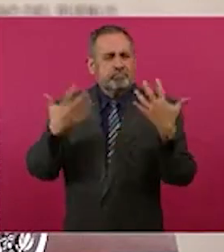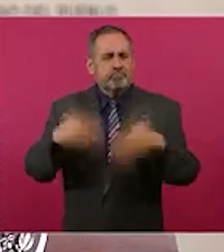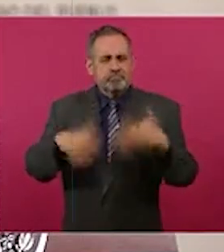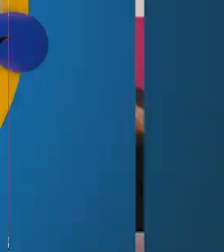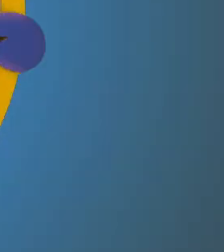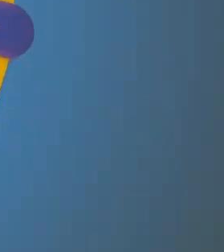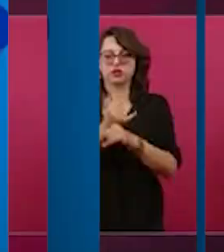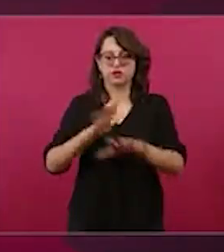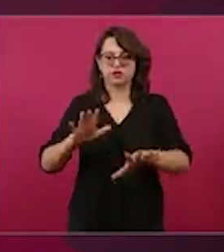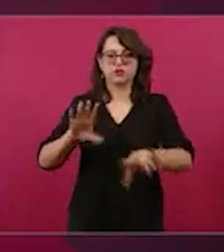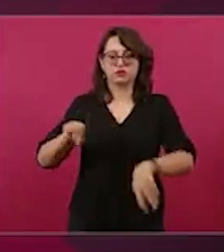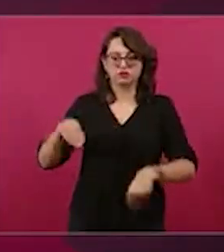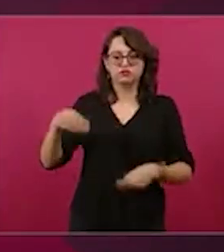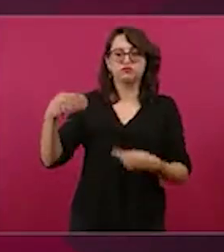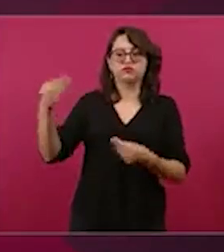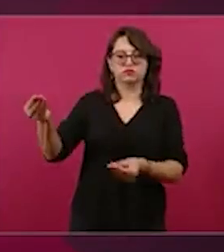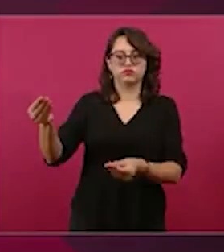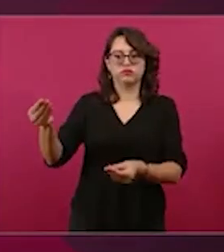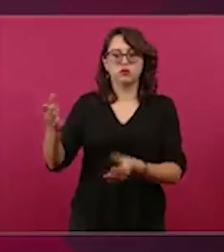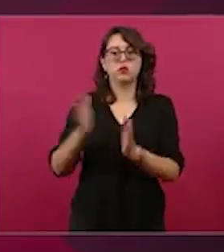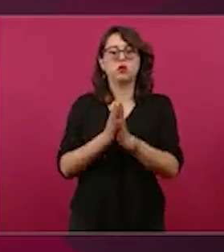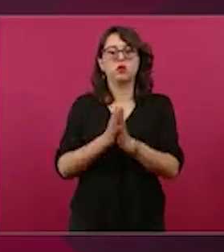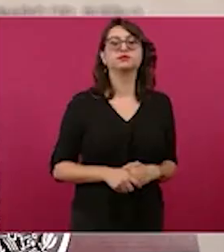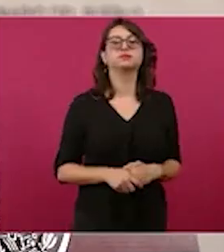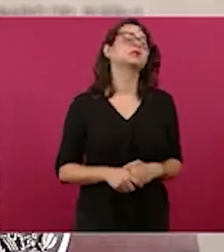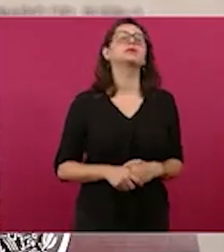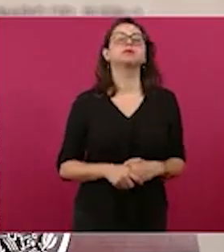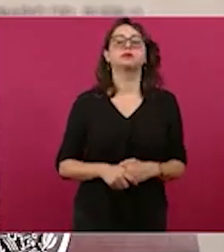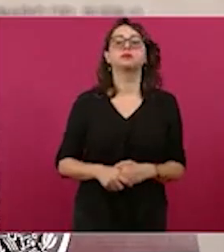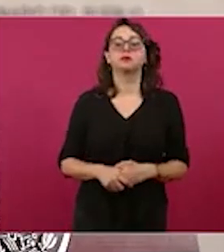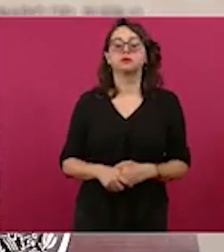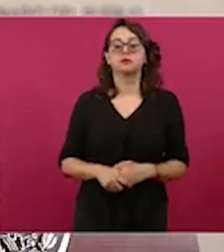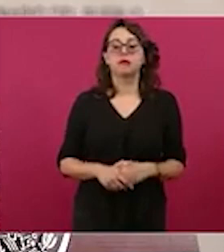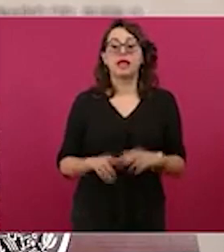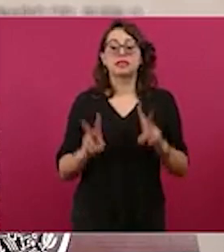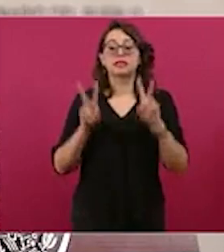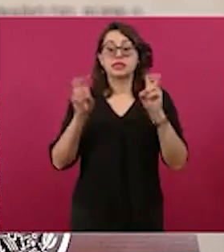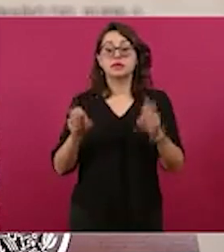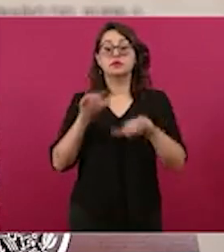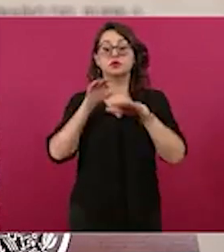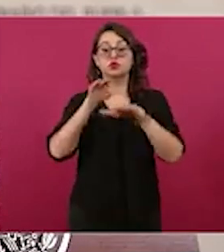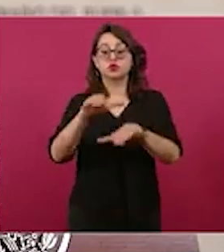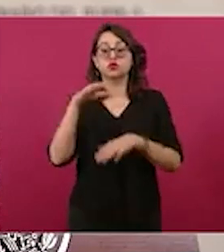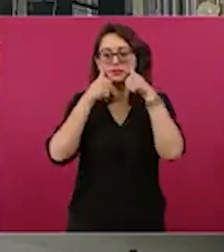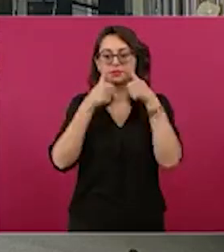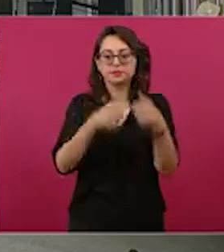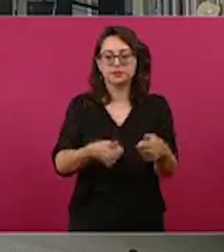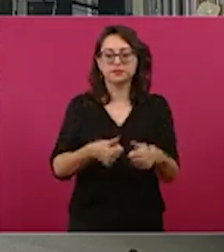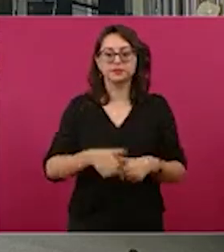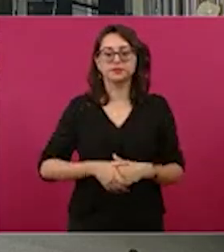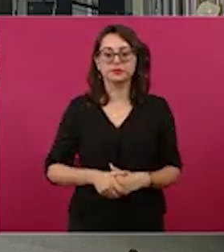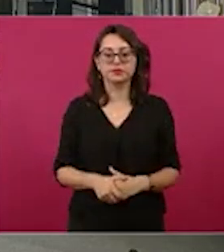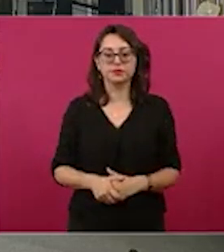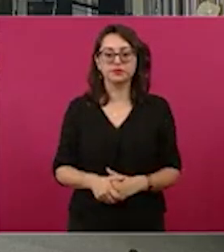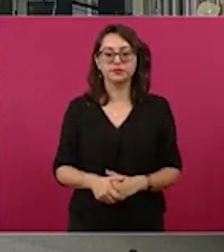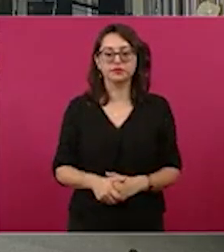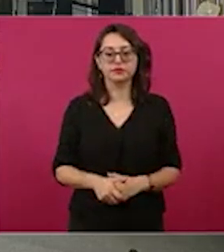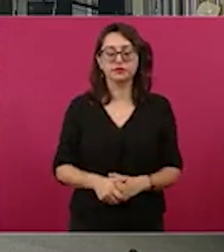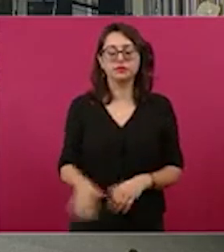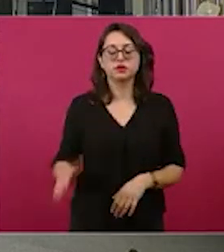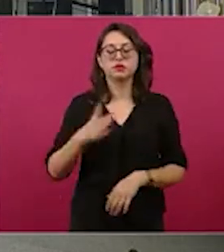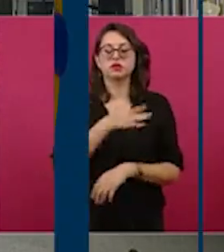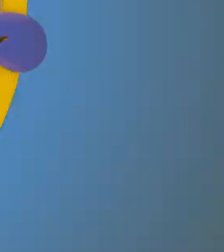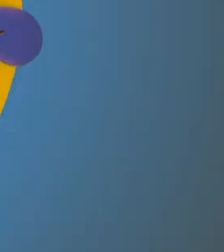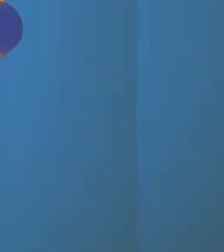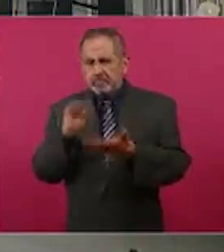industriales. López Obrador señaló que además se contemplan otros proyectos para el corredor interoceánico del Istmo de